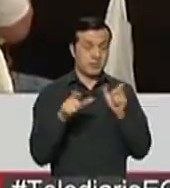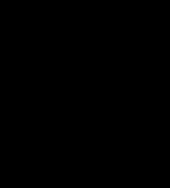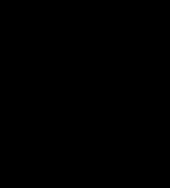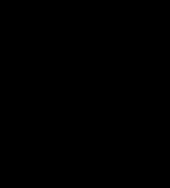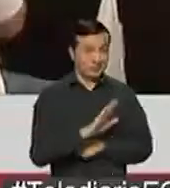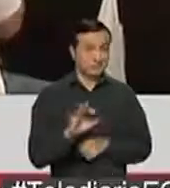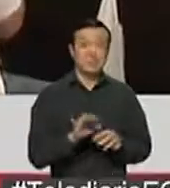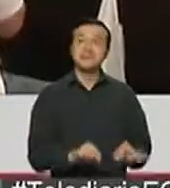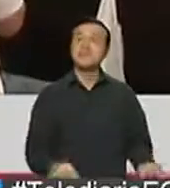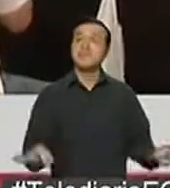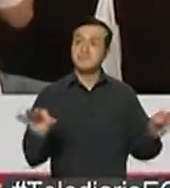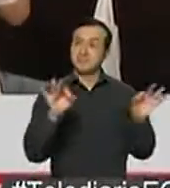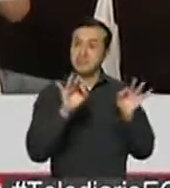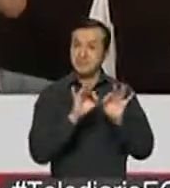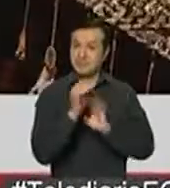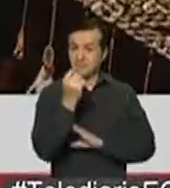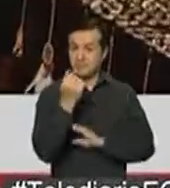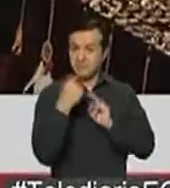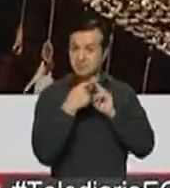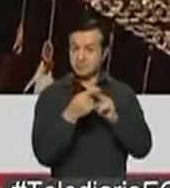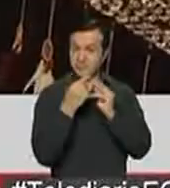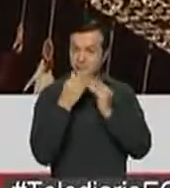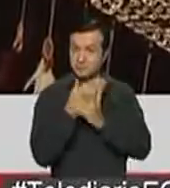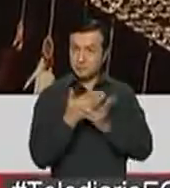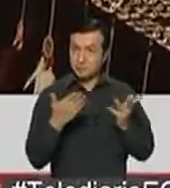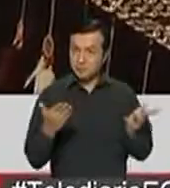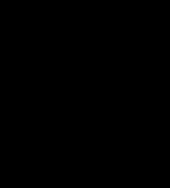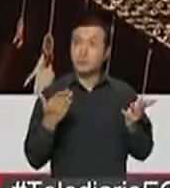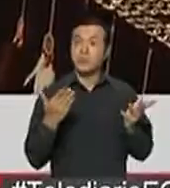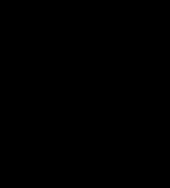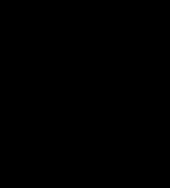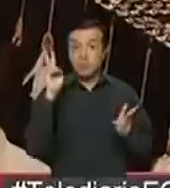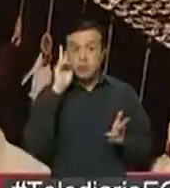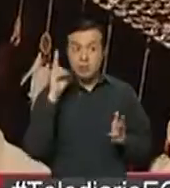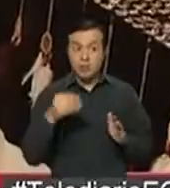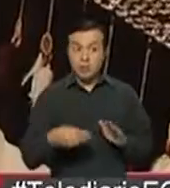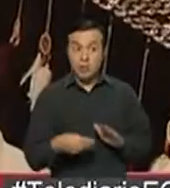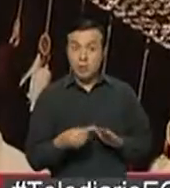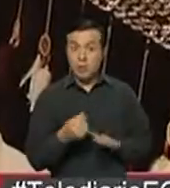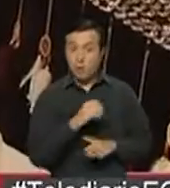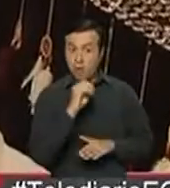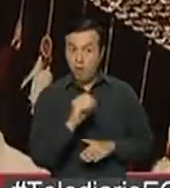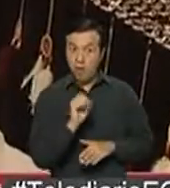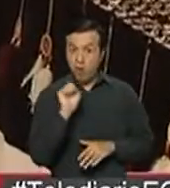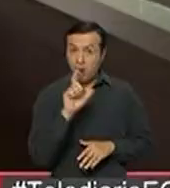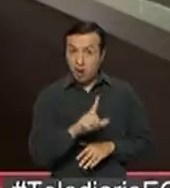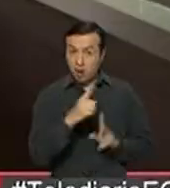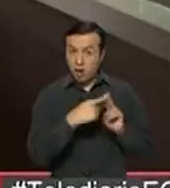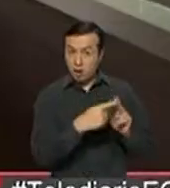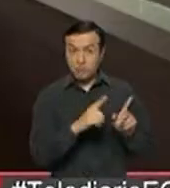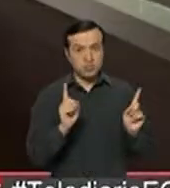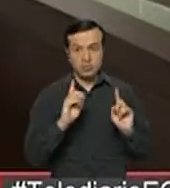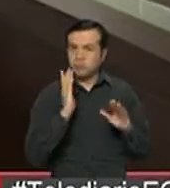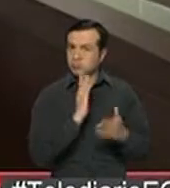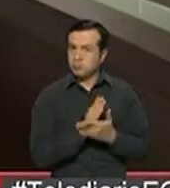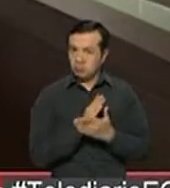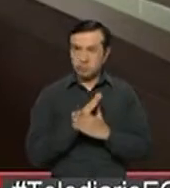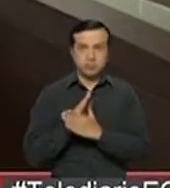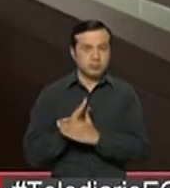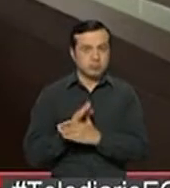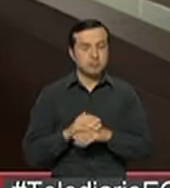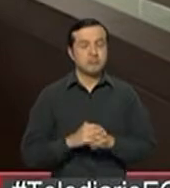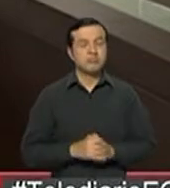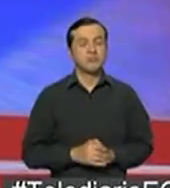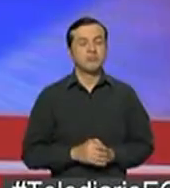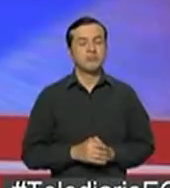ahí la importancia de estos créditos, concluyeron, para evitar el chulco y altos intereses de otro sector financiero. Eduardo Córdoba, Medios